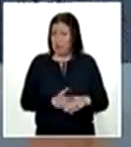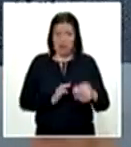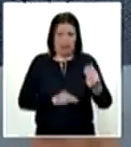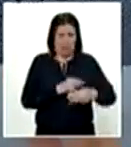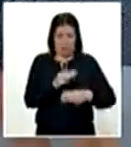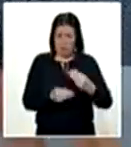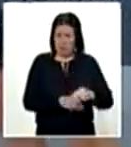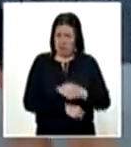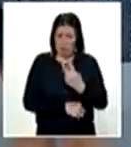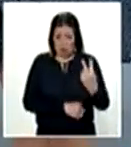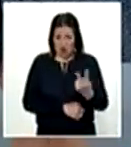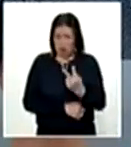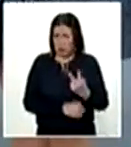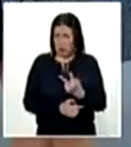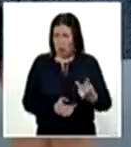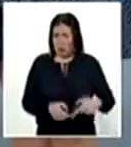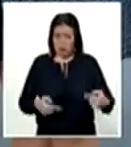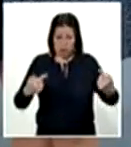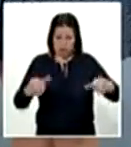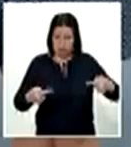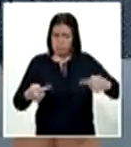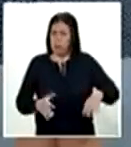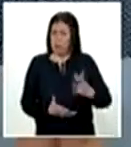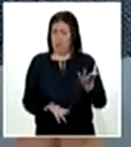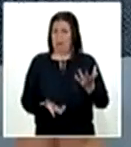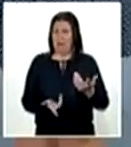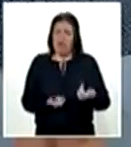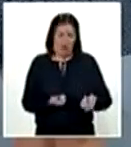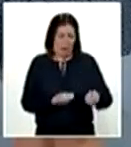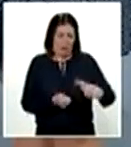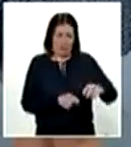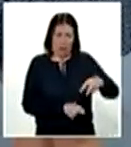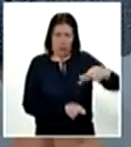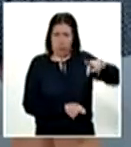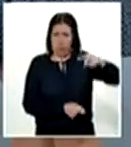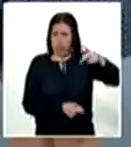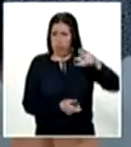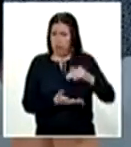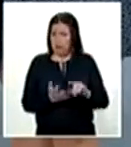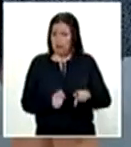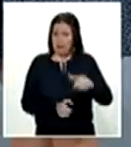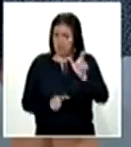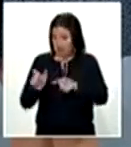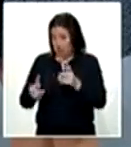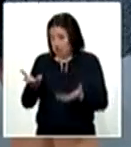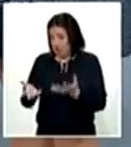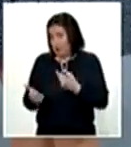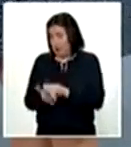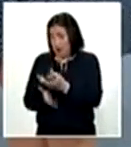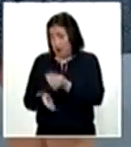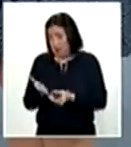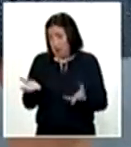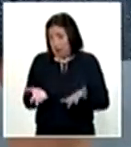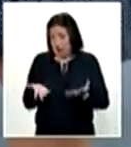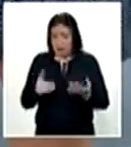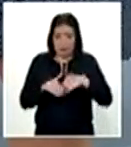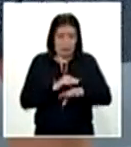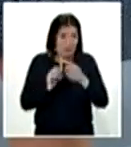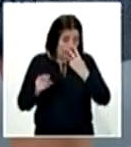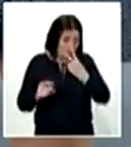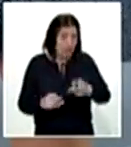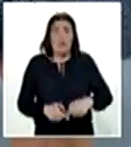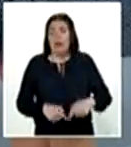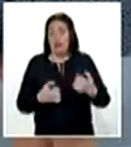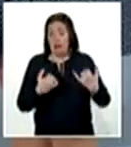Estos dos partidos del repechaje, pero eso no quita que ya la reventa se haya ido de las manos, ¿no? Pero habrá gente que lo va a pagar, ¿no? Tal cual, o sea, con las ganas de estar ahí al partido, por eso es un